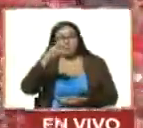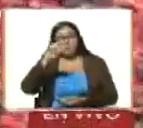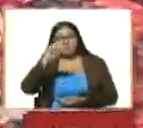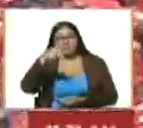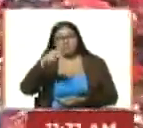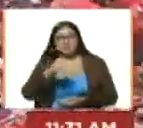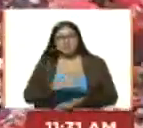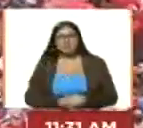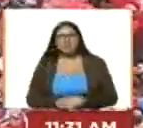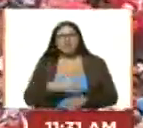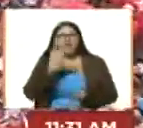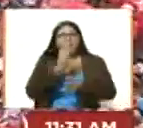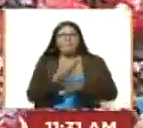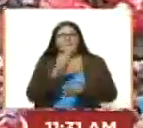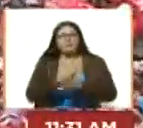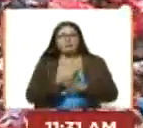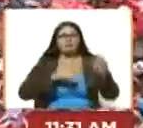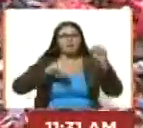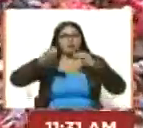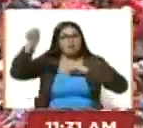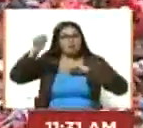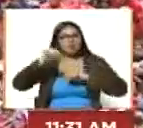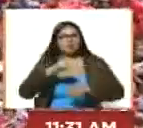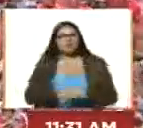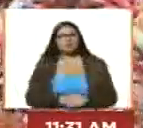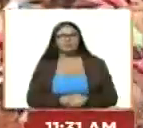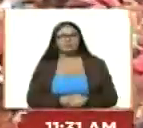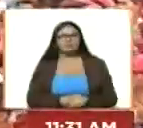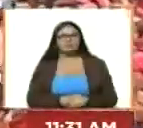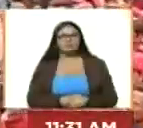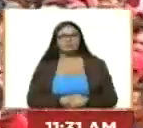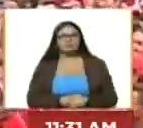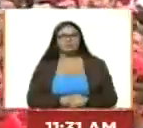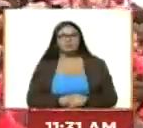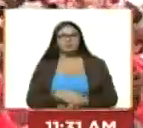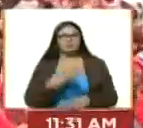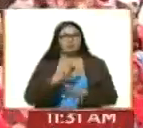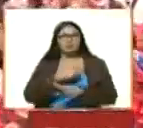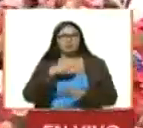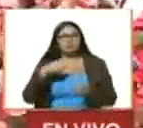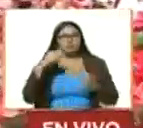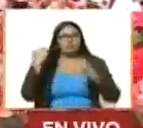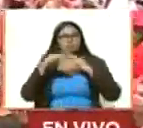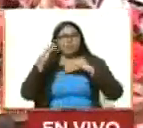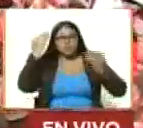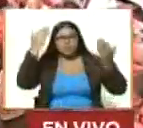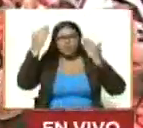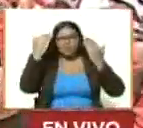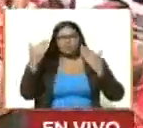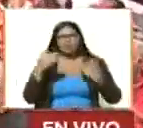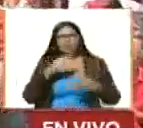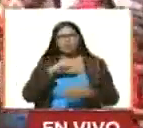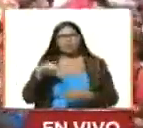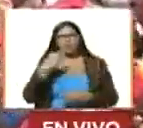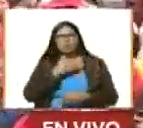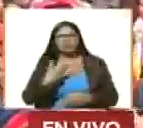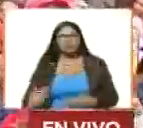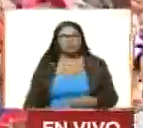Maturín Heroica, desde la Maturín Guerrera, le mandamos un saludo a